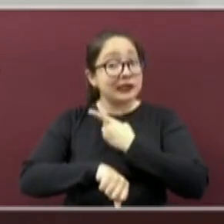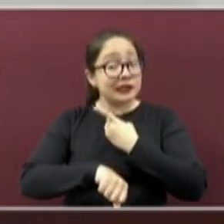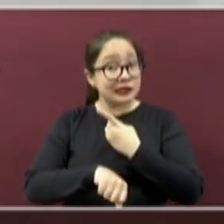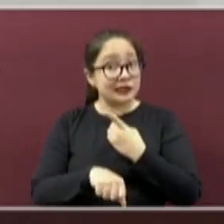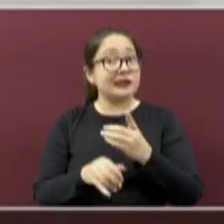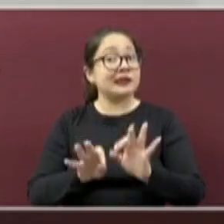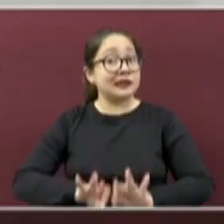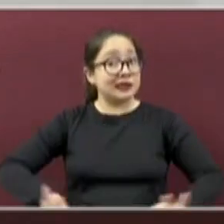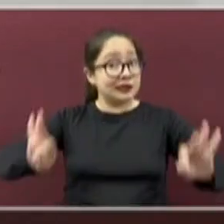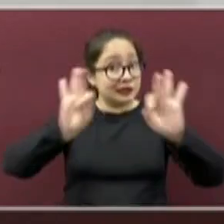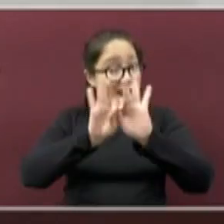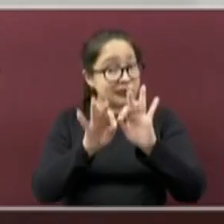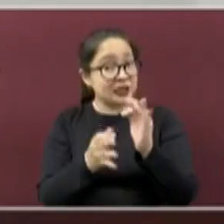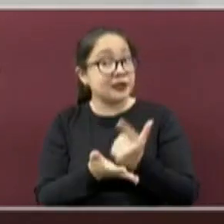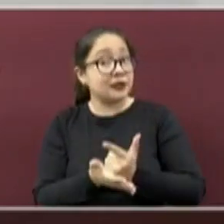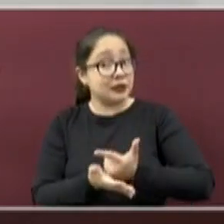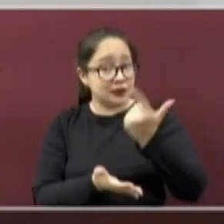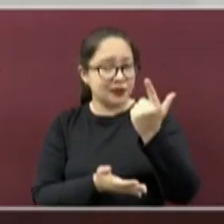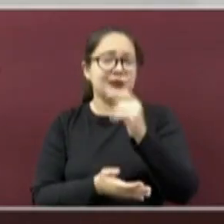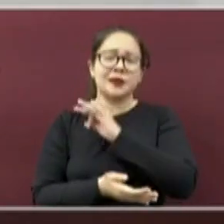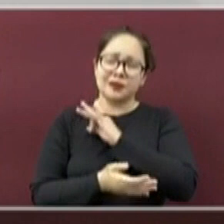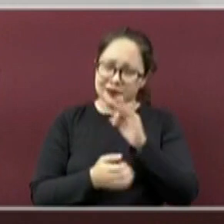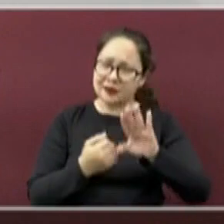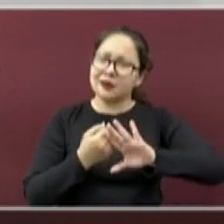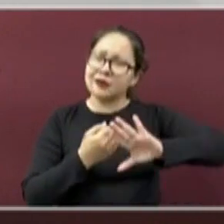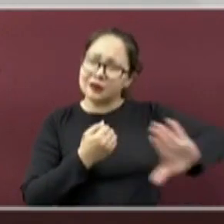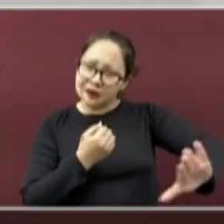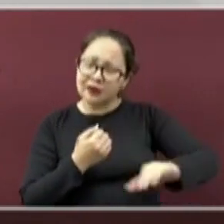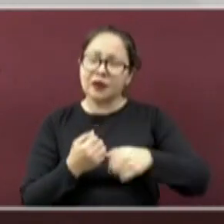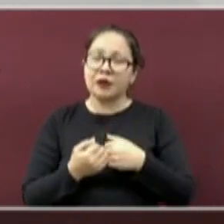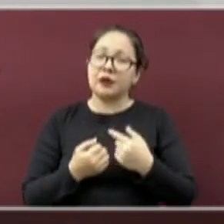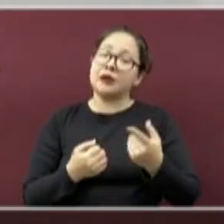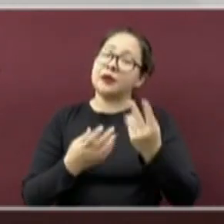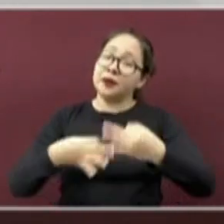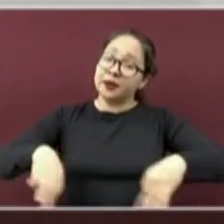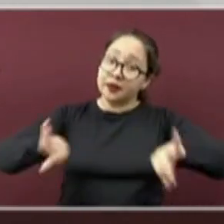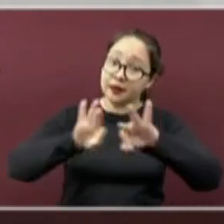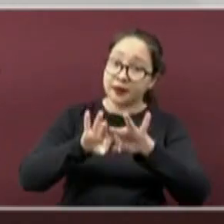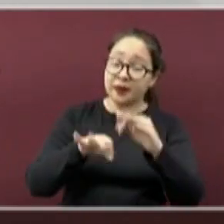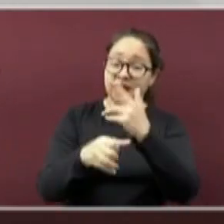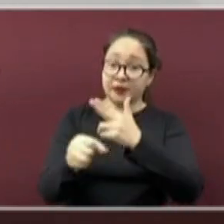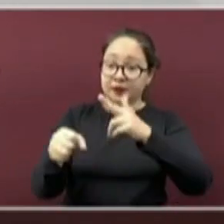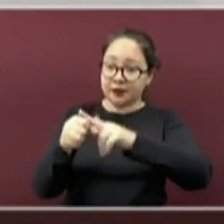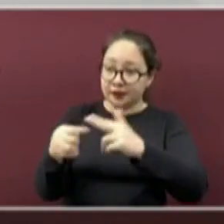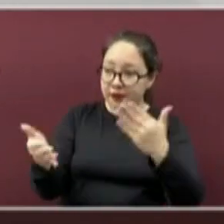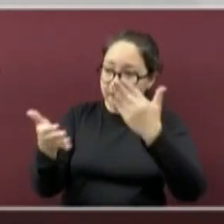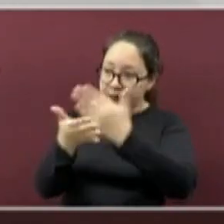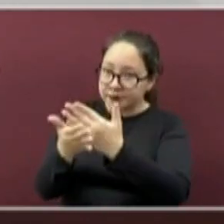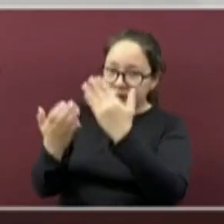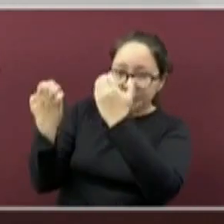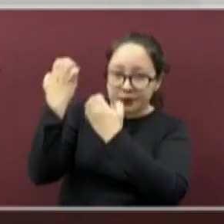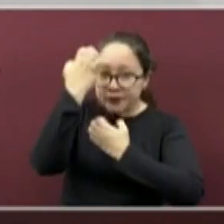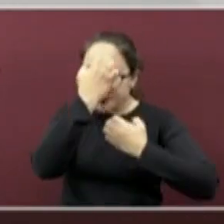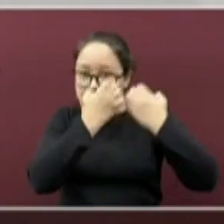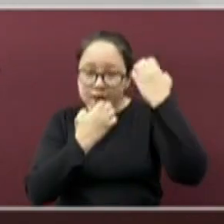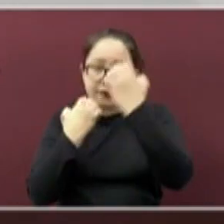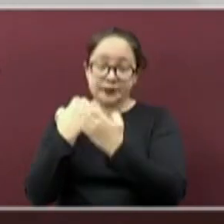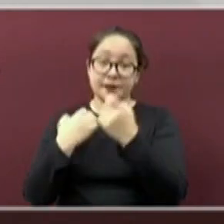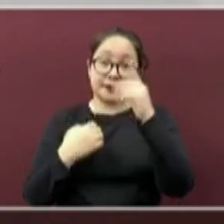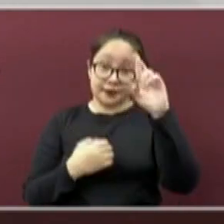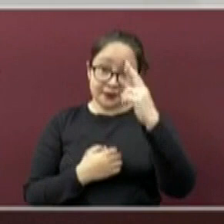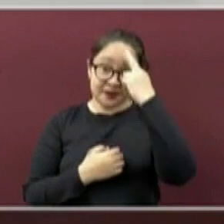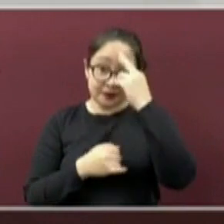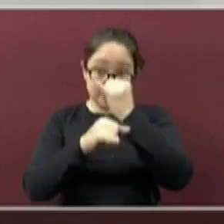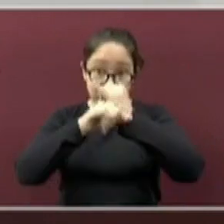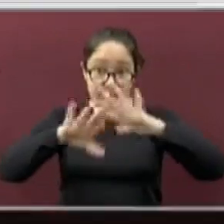de la diabetes y cómo pueden ser prevenidas cuando se acercan a su centro de salud. No olviden que, para mantenerse